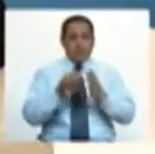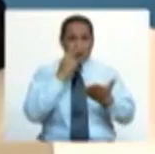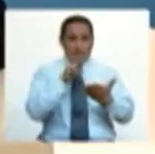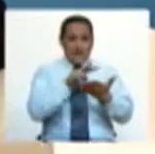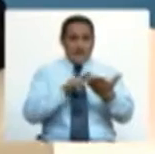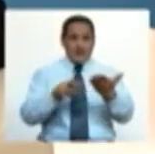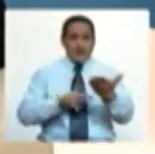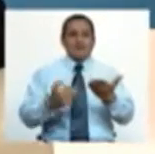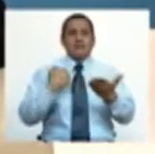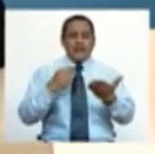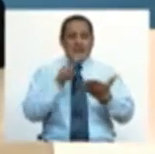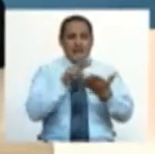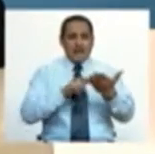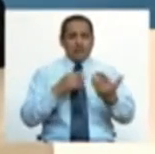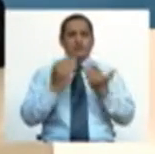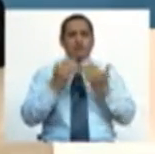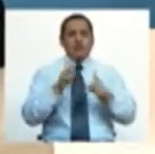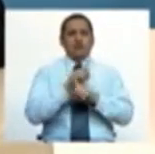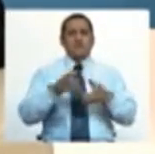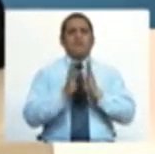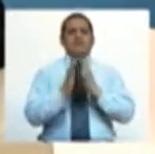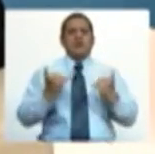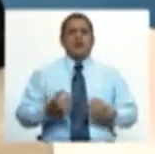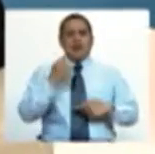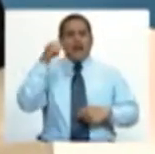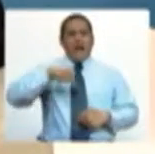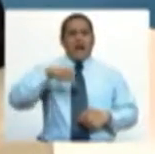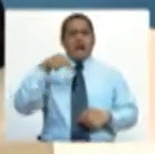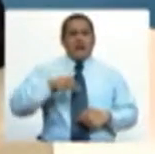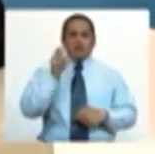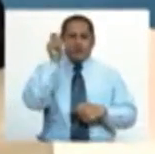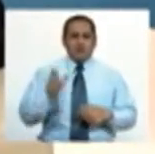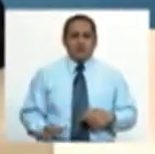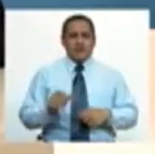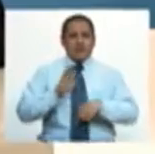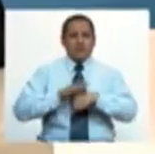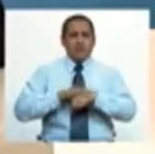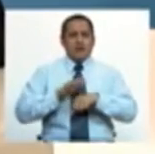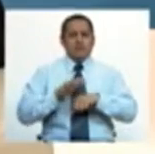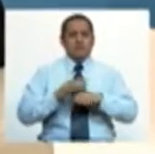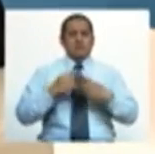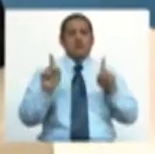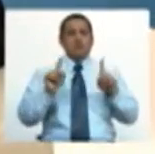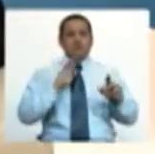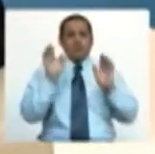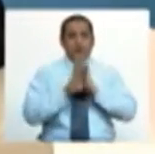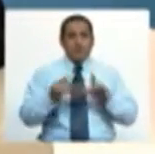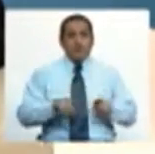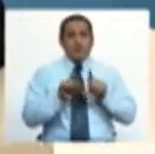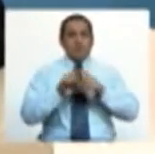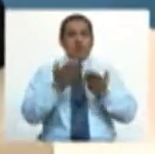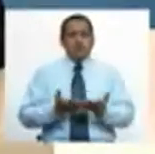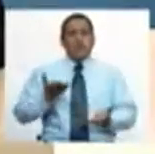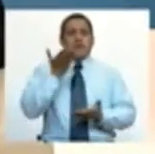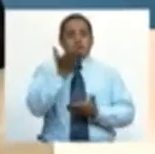este artículo, lo deben leer en el sentido de no exigir la presencia física del condenado, del sentenciado en primera instancia, para que efectivamente